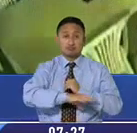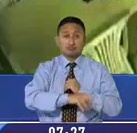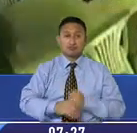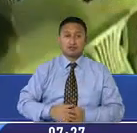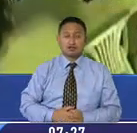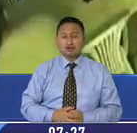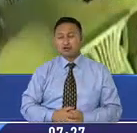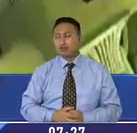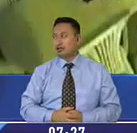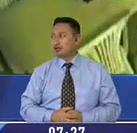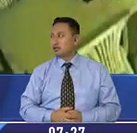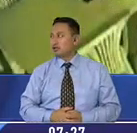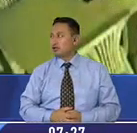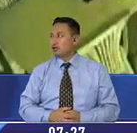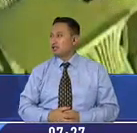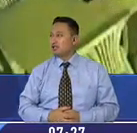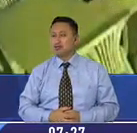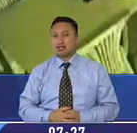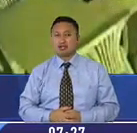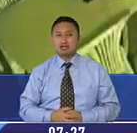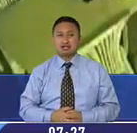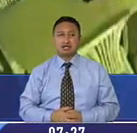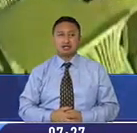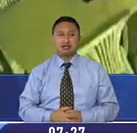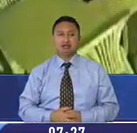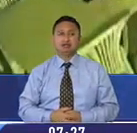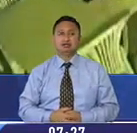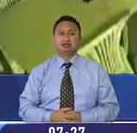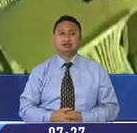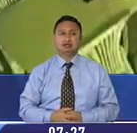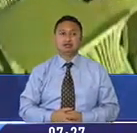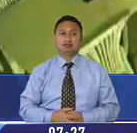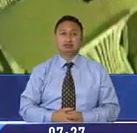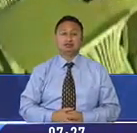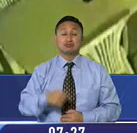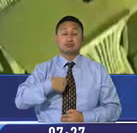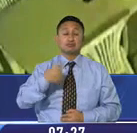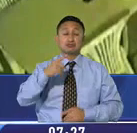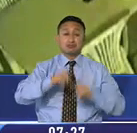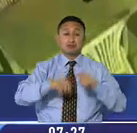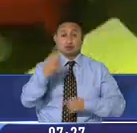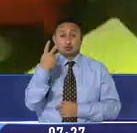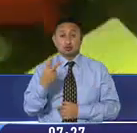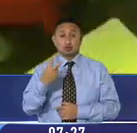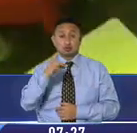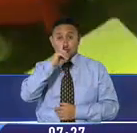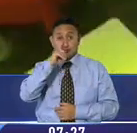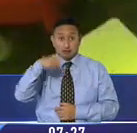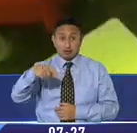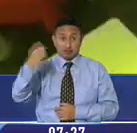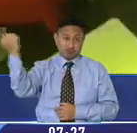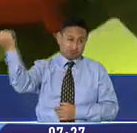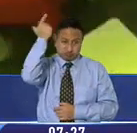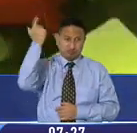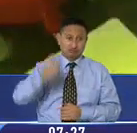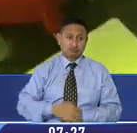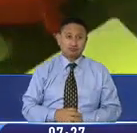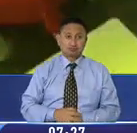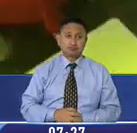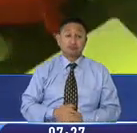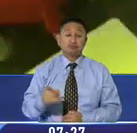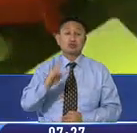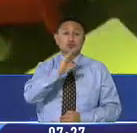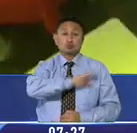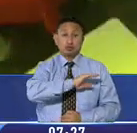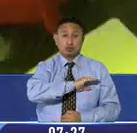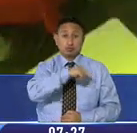pudieron atracar 3-4 mesas y al parrillero me lo agredieron con un cachazo. De su parte, el municipio de Daule ya implementa